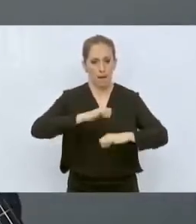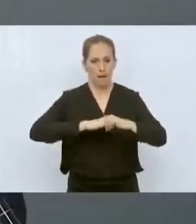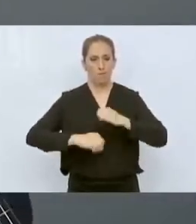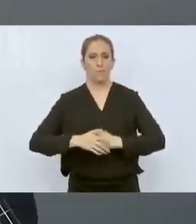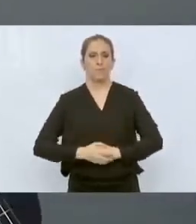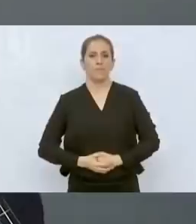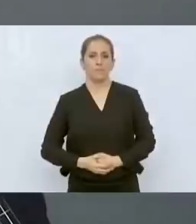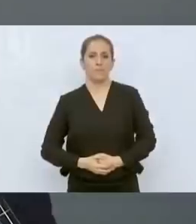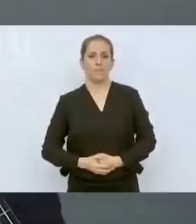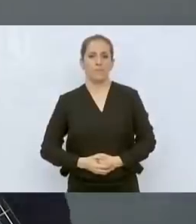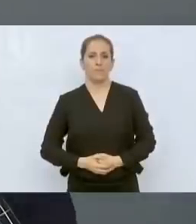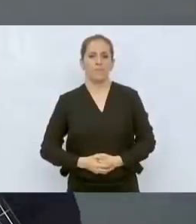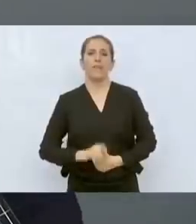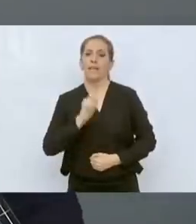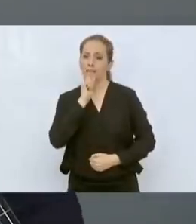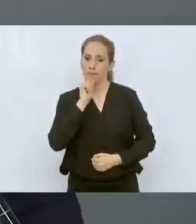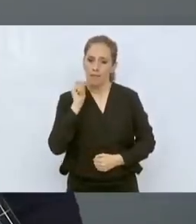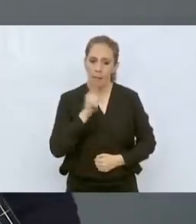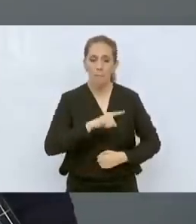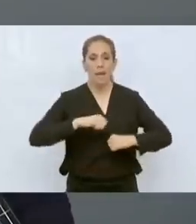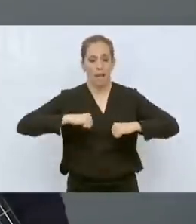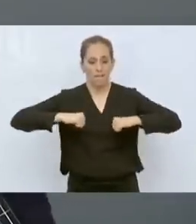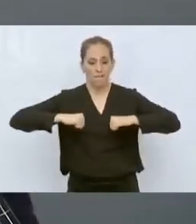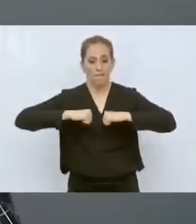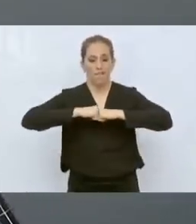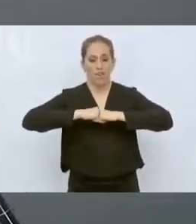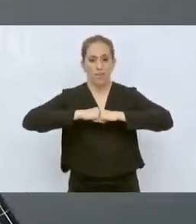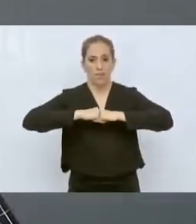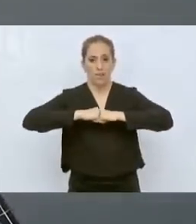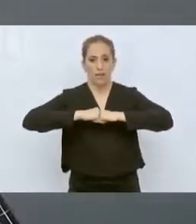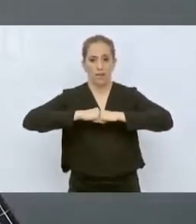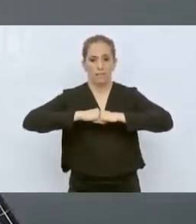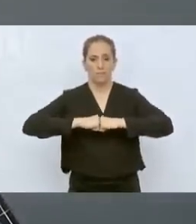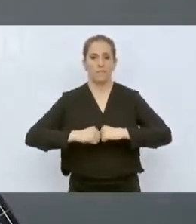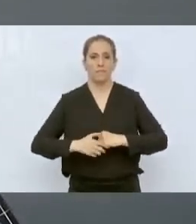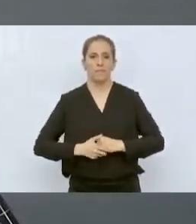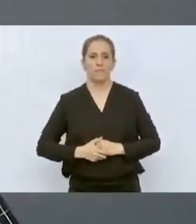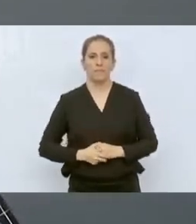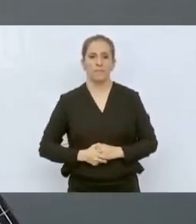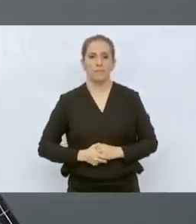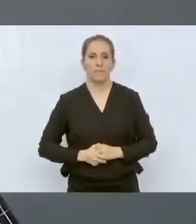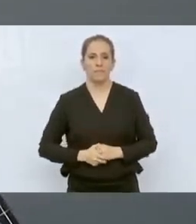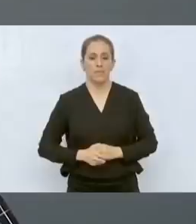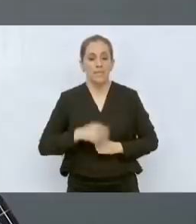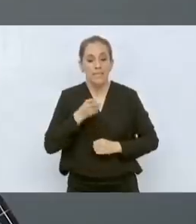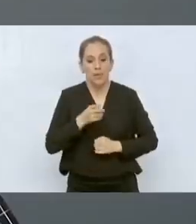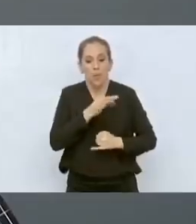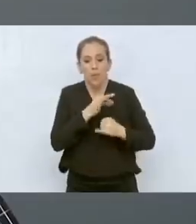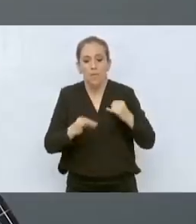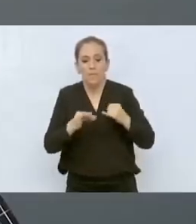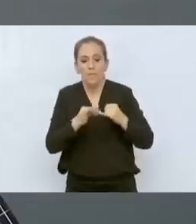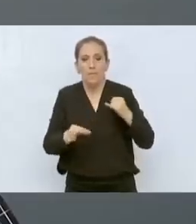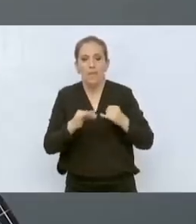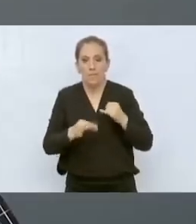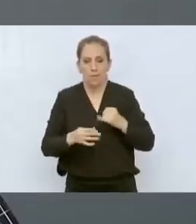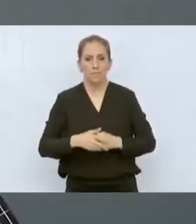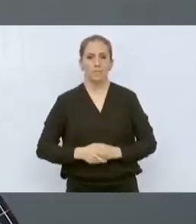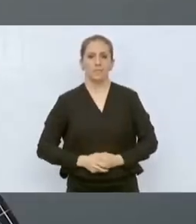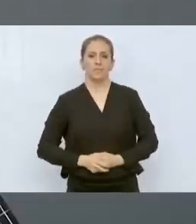en la frontera, la última cortina para